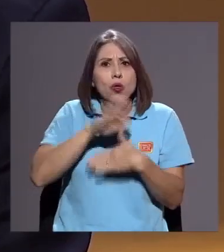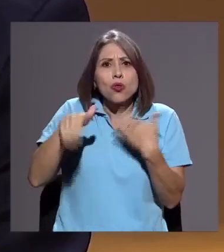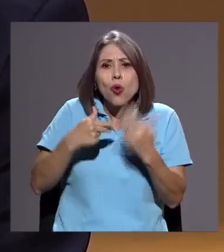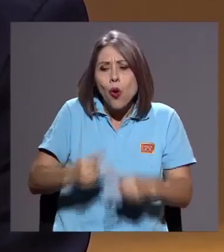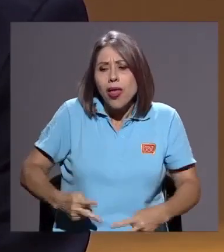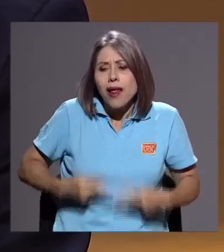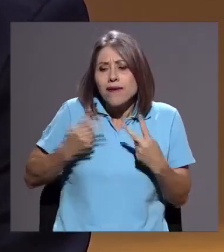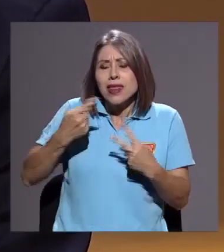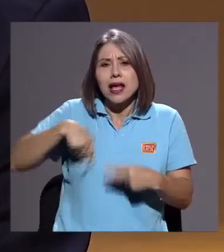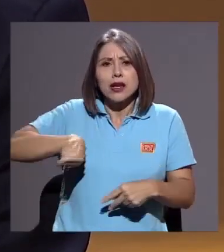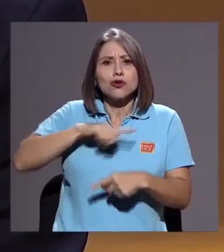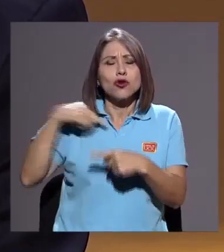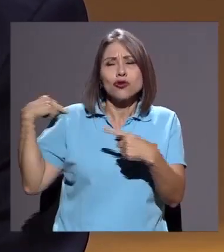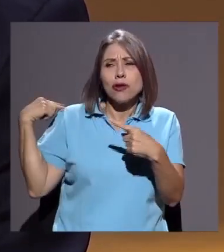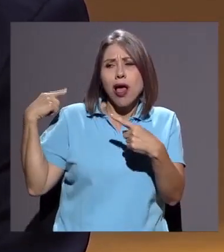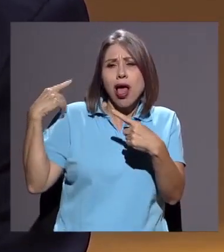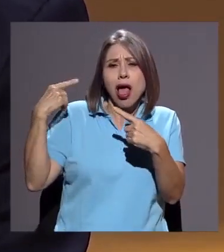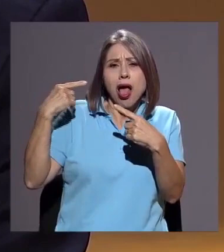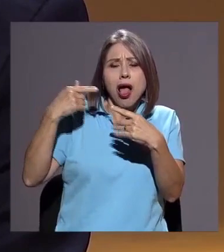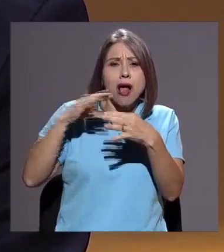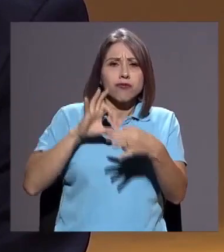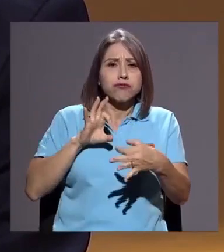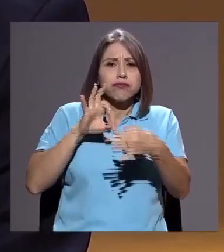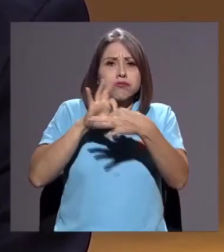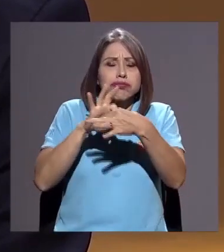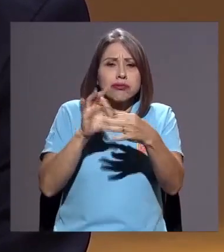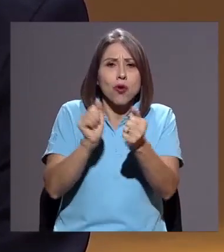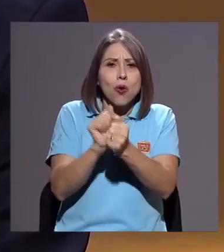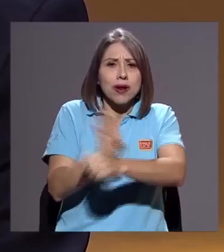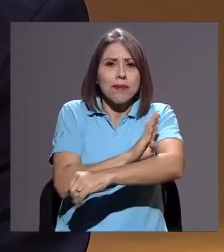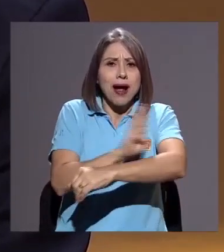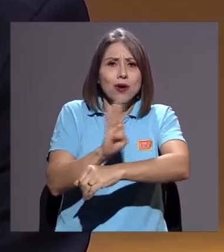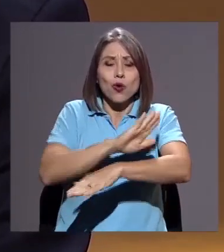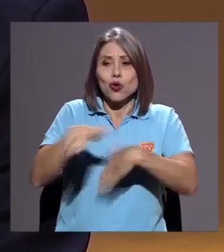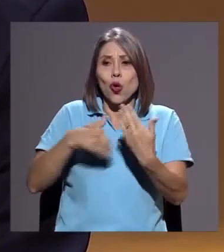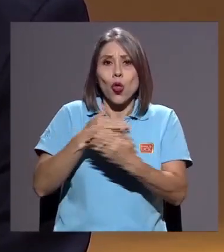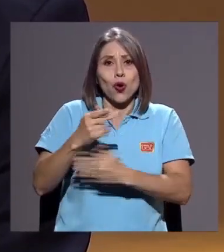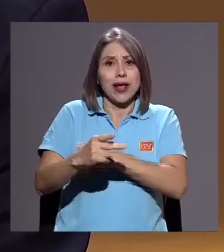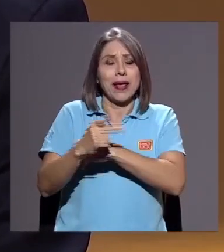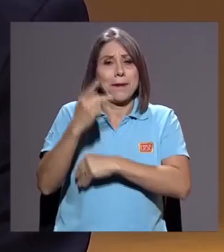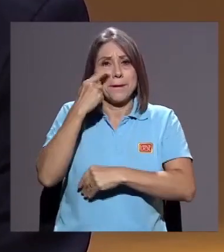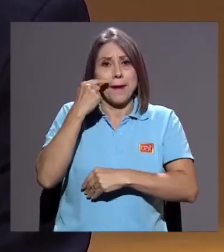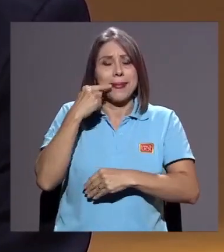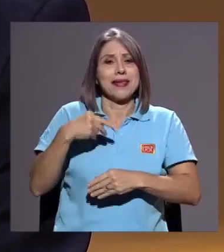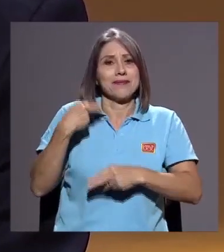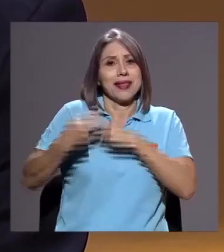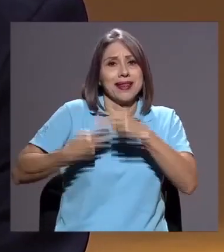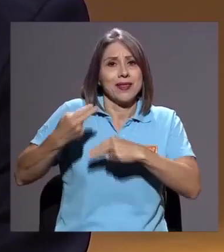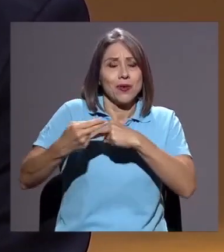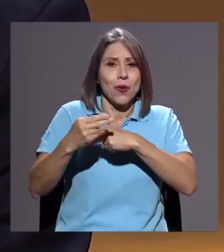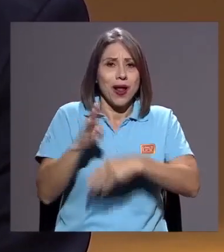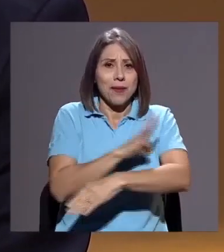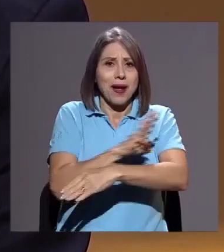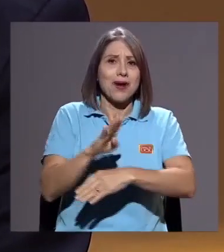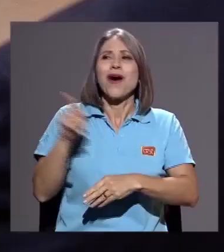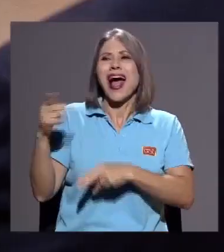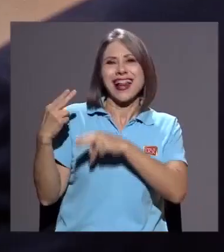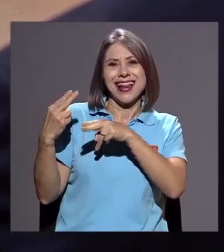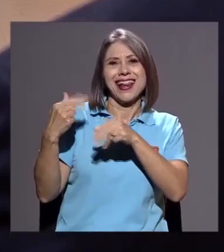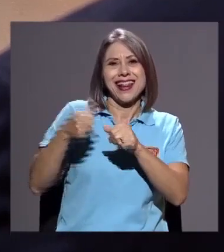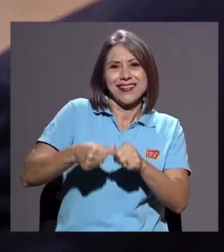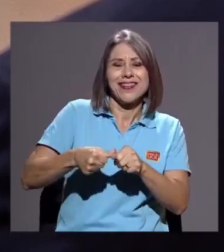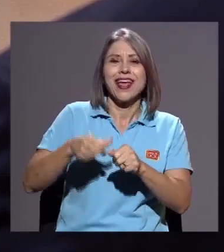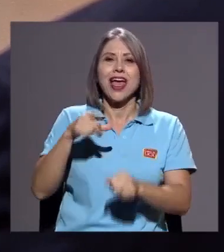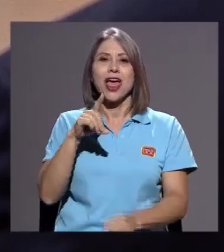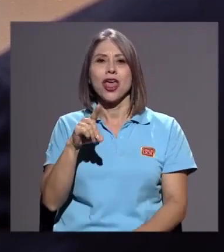estado ligados al banco y todo lo que papi había dejado en el banco. Una de las cosas bonitas que yo sentí, el Duque le decían, sí.